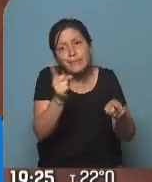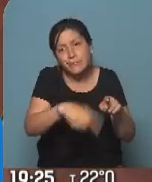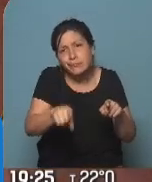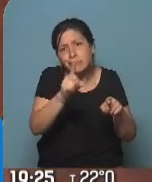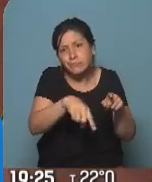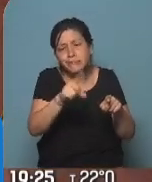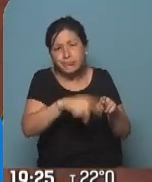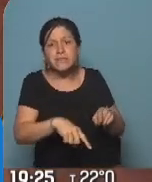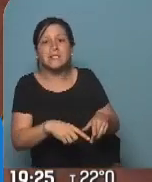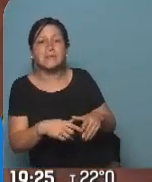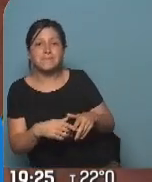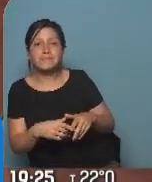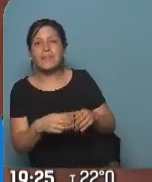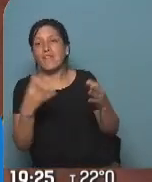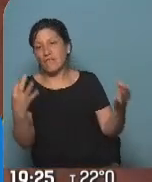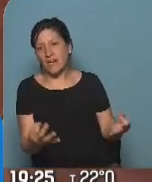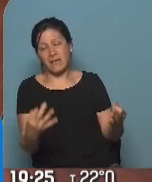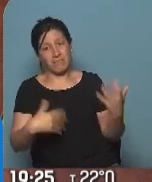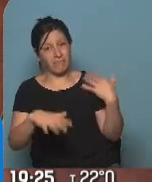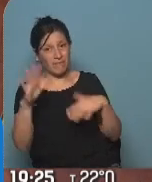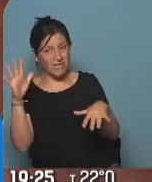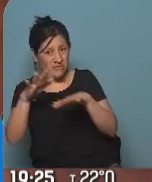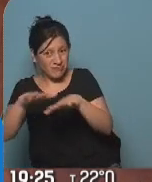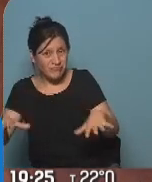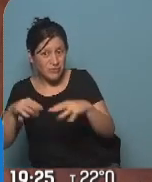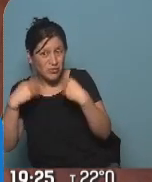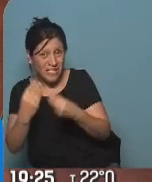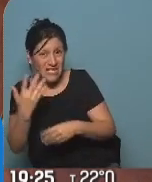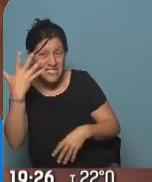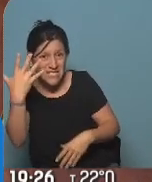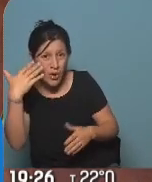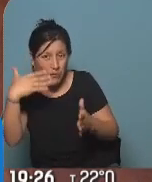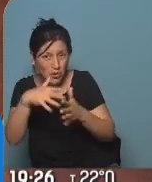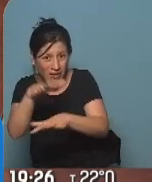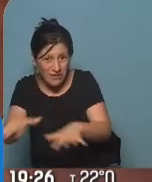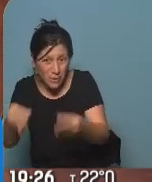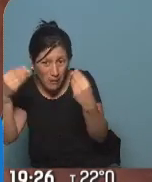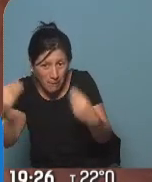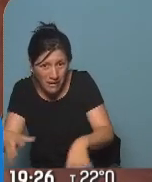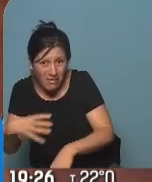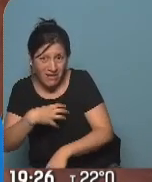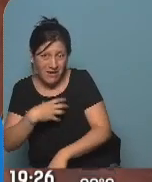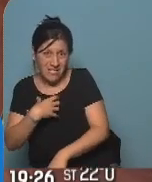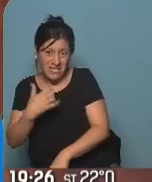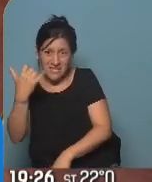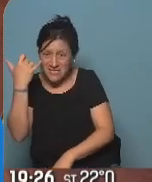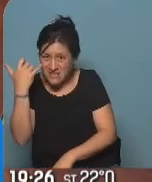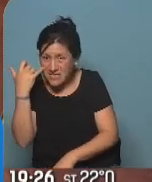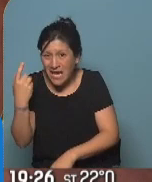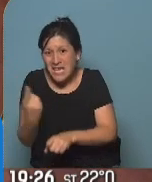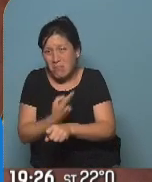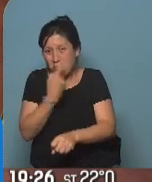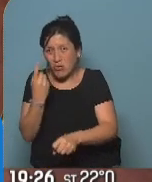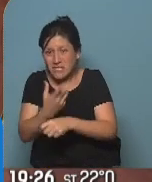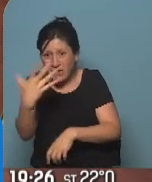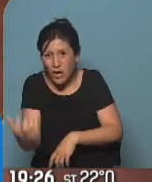Claro, con el padecimiento para más de 5 millones de chicos que pierden días de clases y de hecho hace décadas que no se consiguen los 180 días